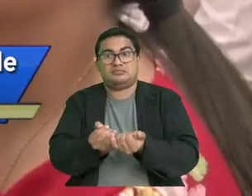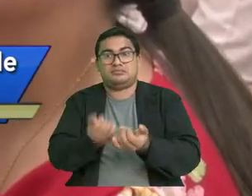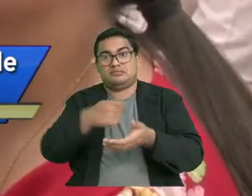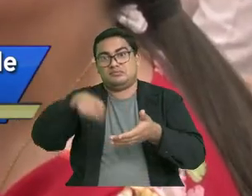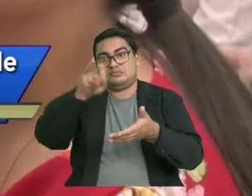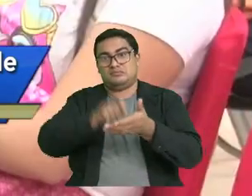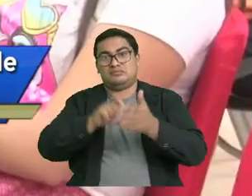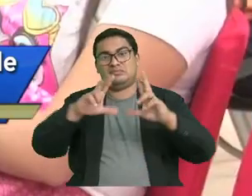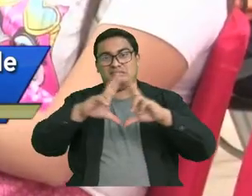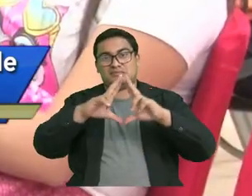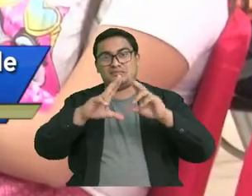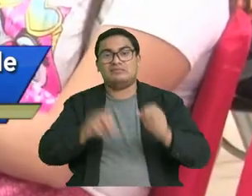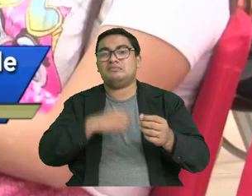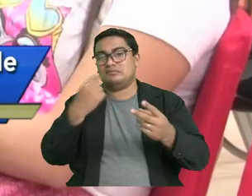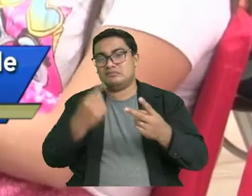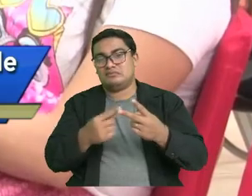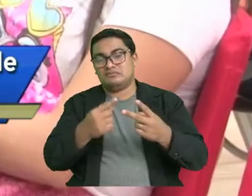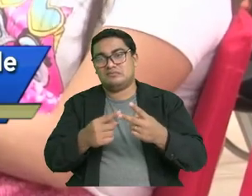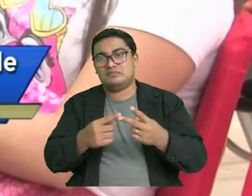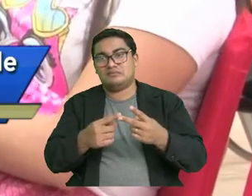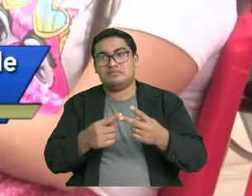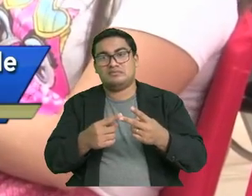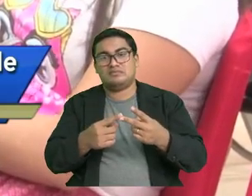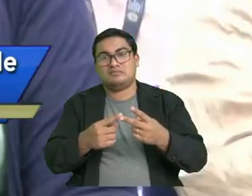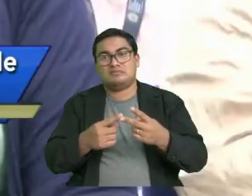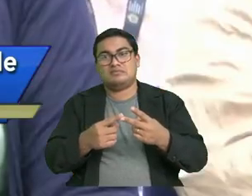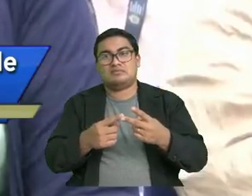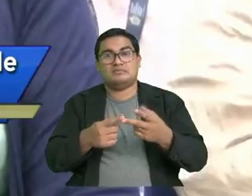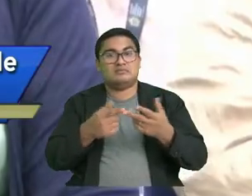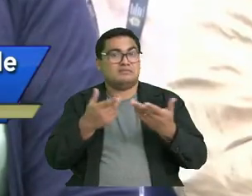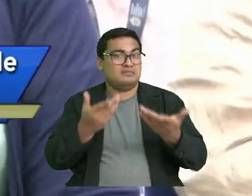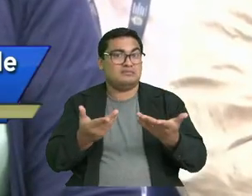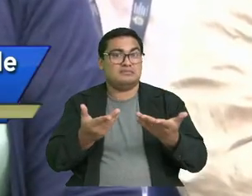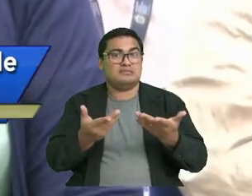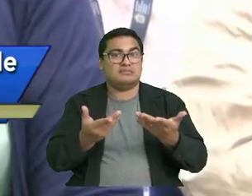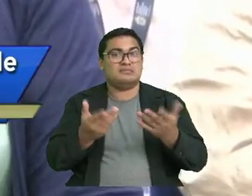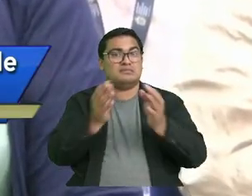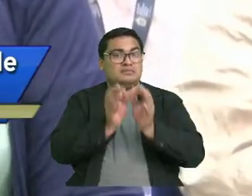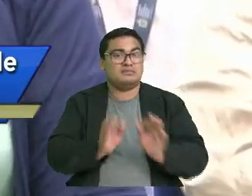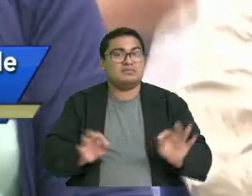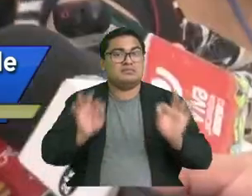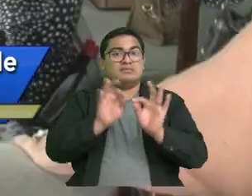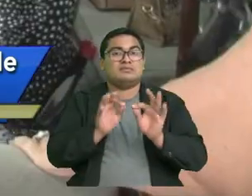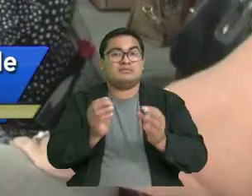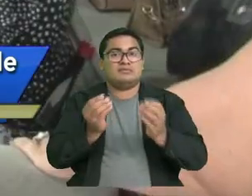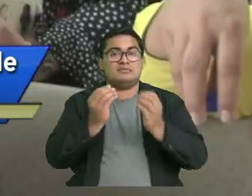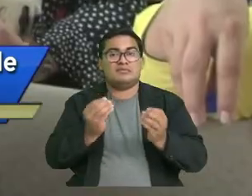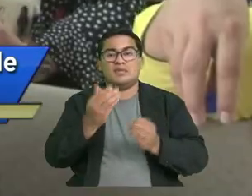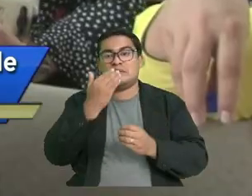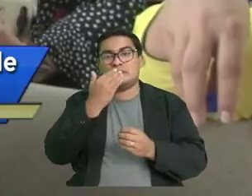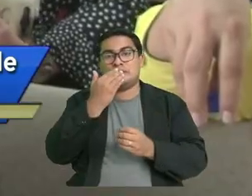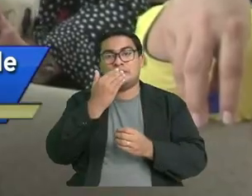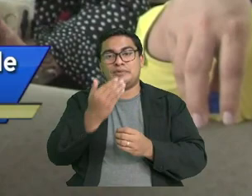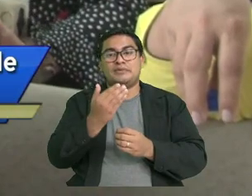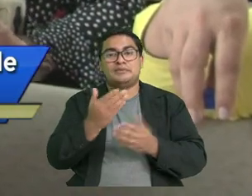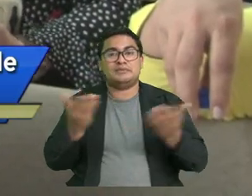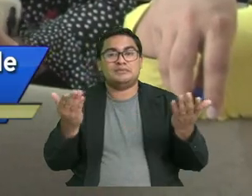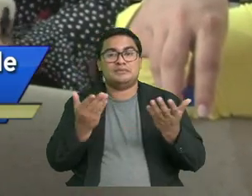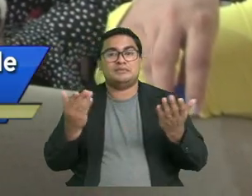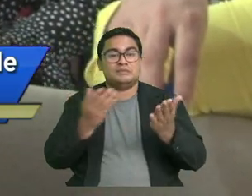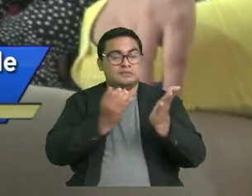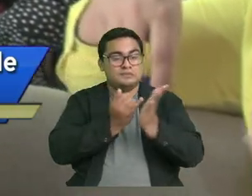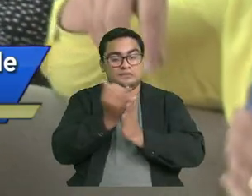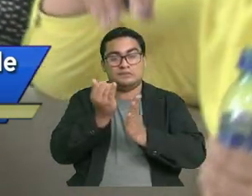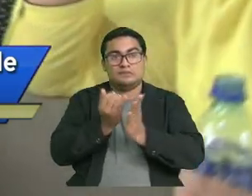suscriptor Nicaragua y están ahí y cuáles no. Entonces, eso es lo importante. Y lo bueno es que a través del